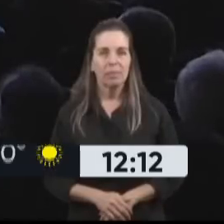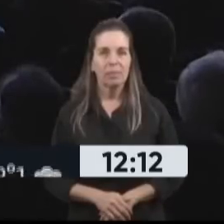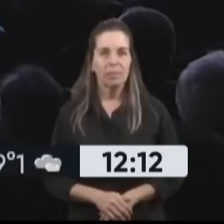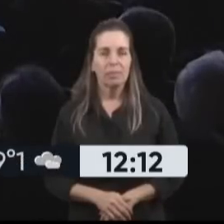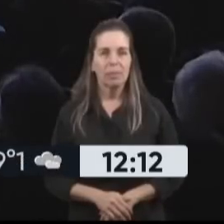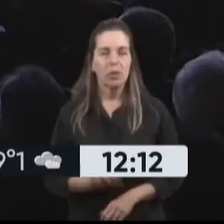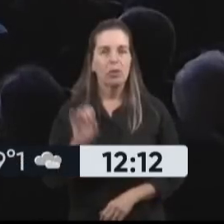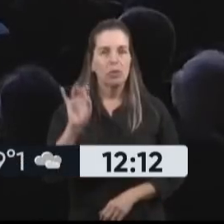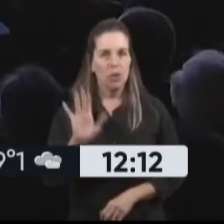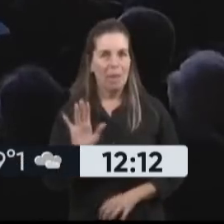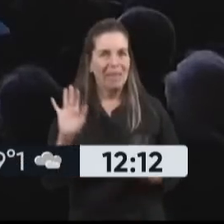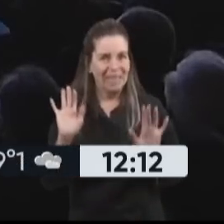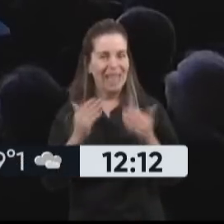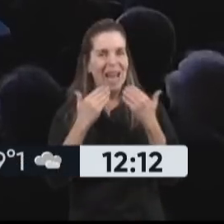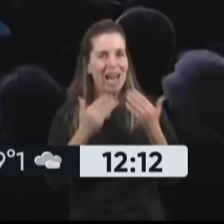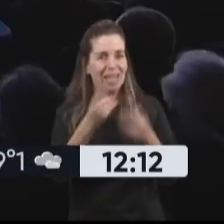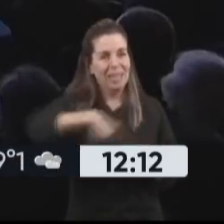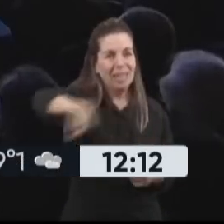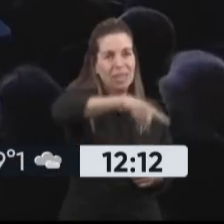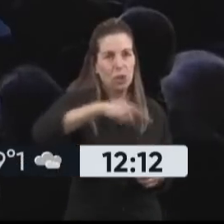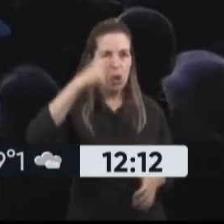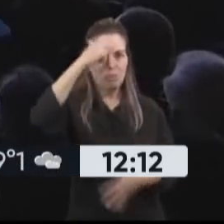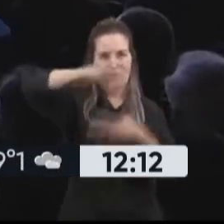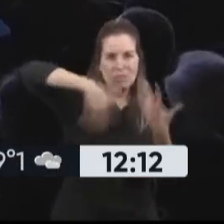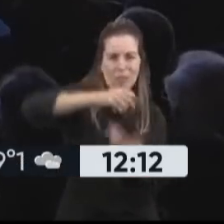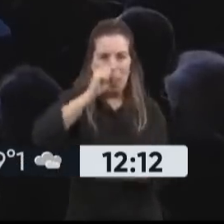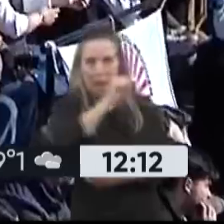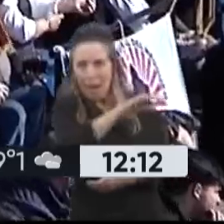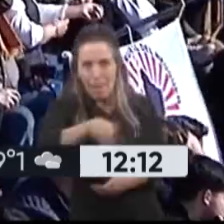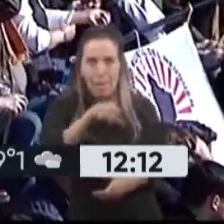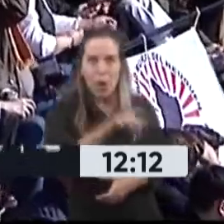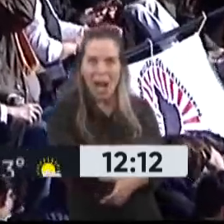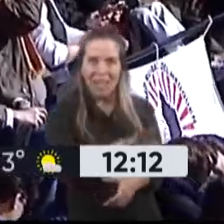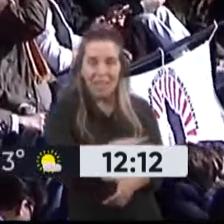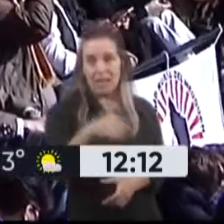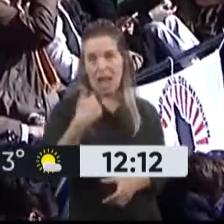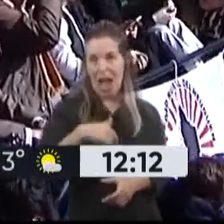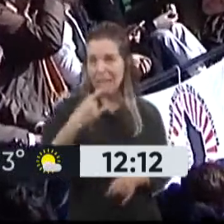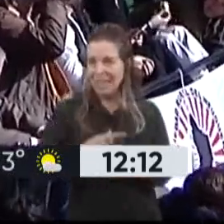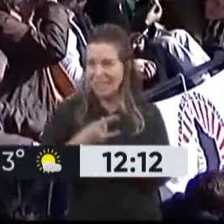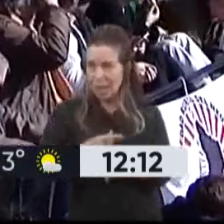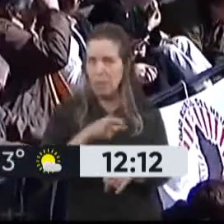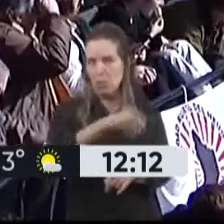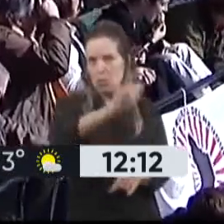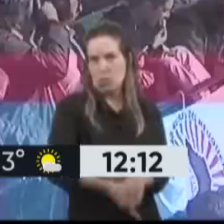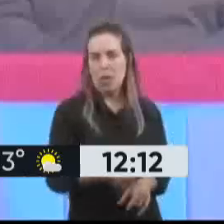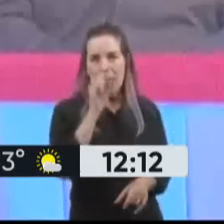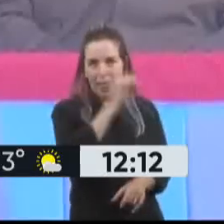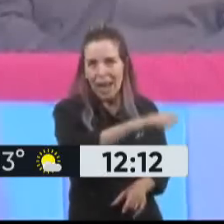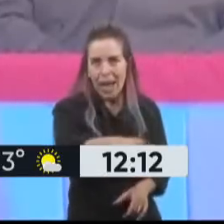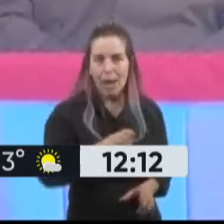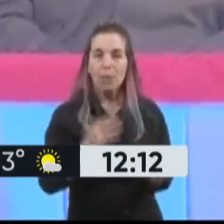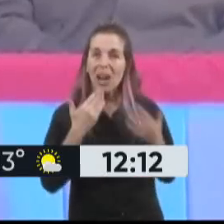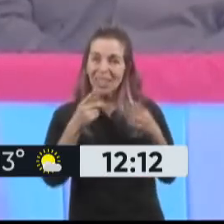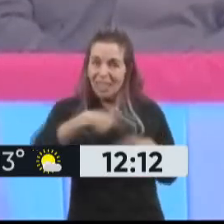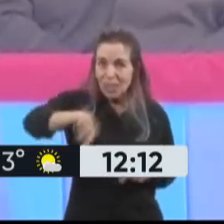Solo gracias a la revolución de la siembra directa y la innovación genética, de la cual Argentina siempre fue una orgullosa protagonista, es que